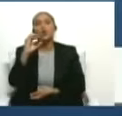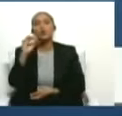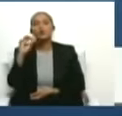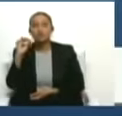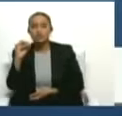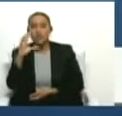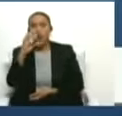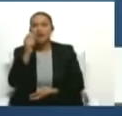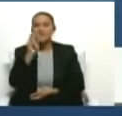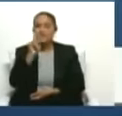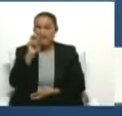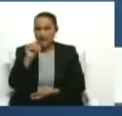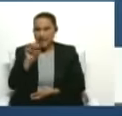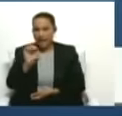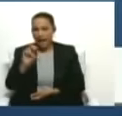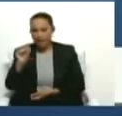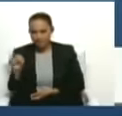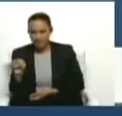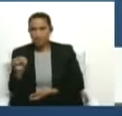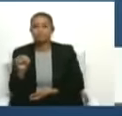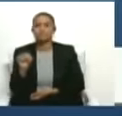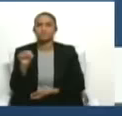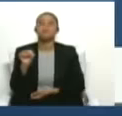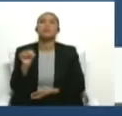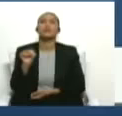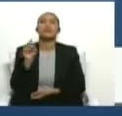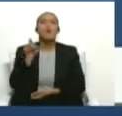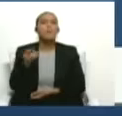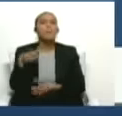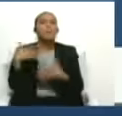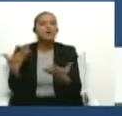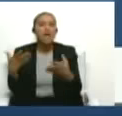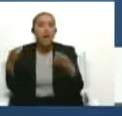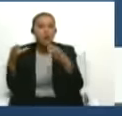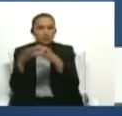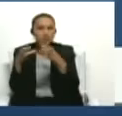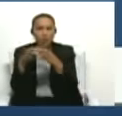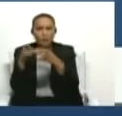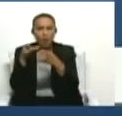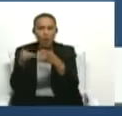Sosa, por la presunta comisión de los delitos de